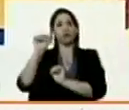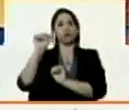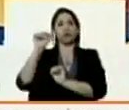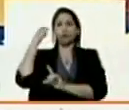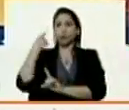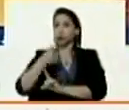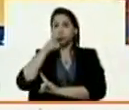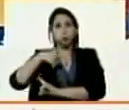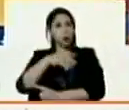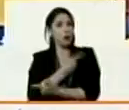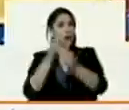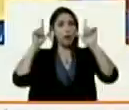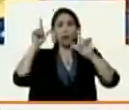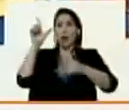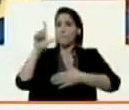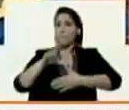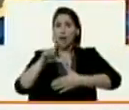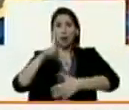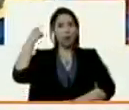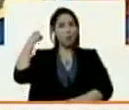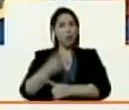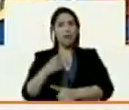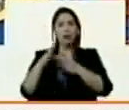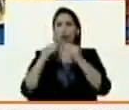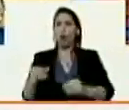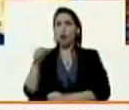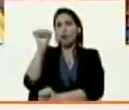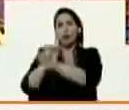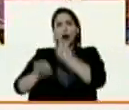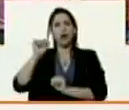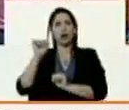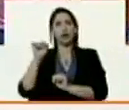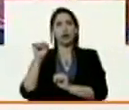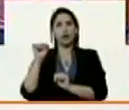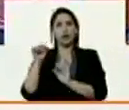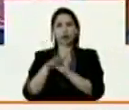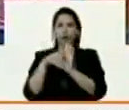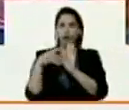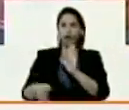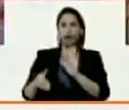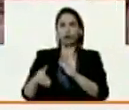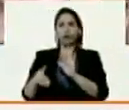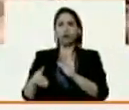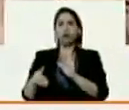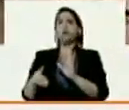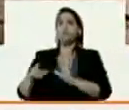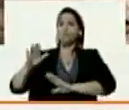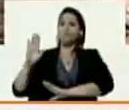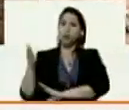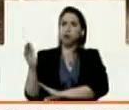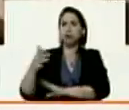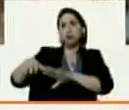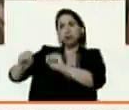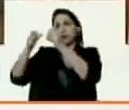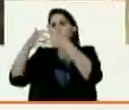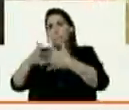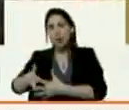pueblos libres de América están en todo su derecho de plantarle cara al imperialismo.